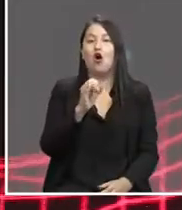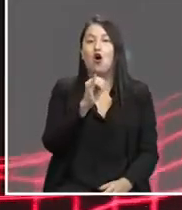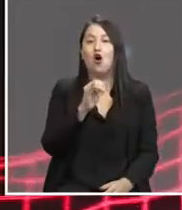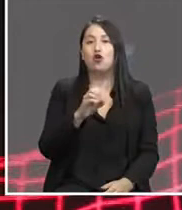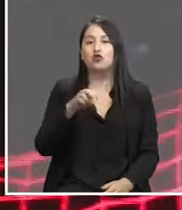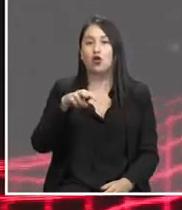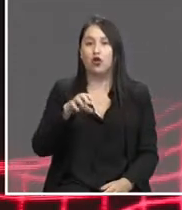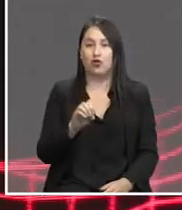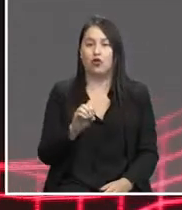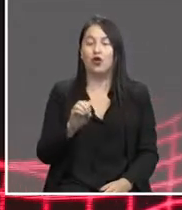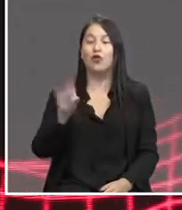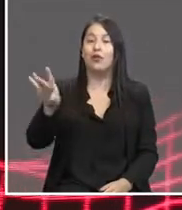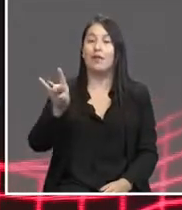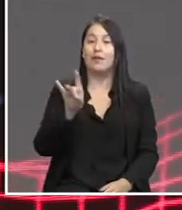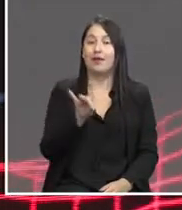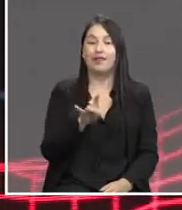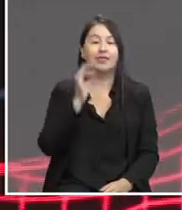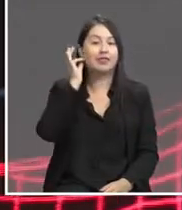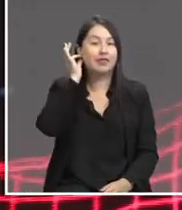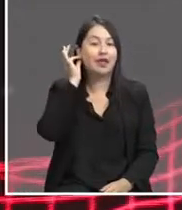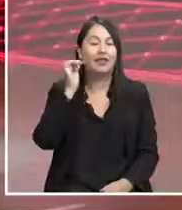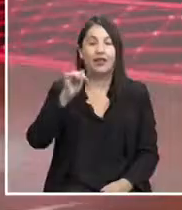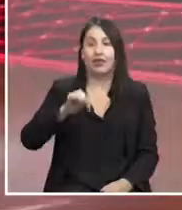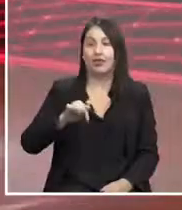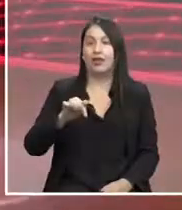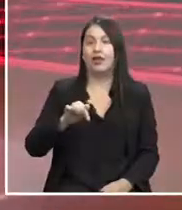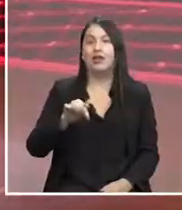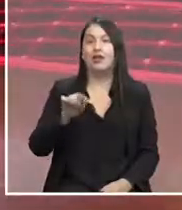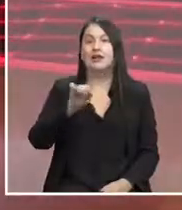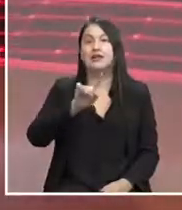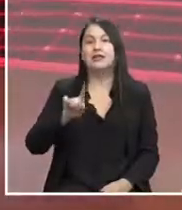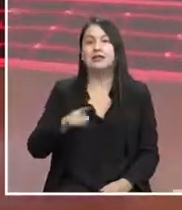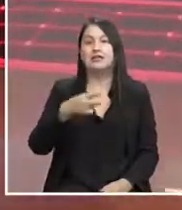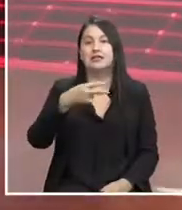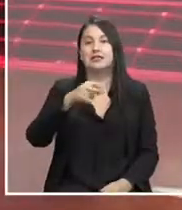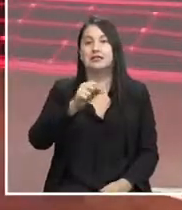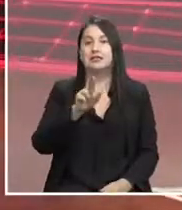invitada que tenemos hoy día en nuestra jornada de Congreso Futuro. Ella es Sharon